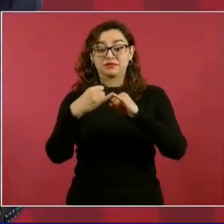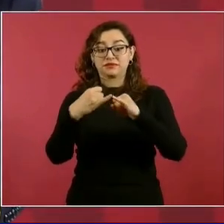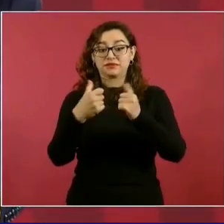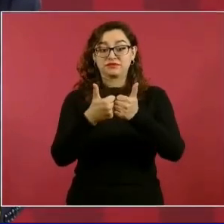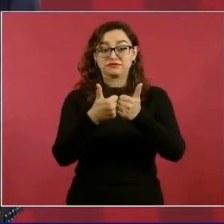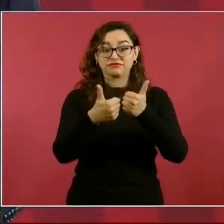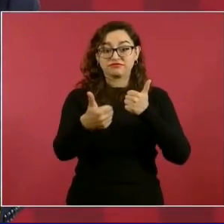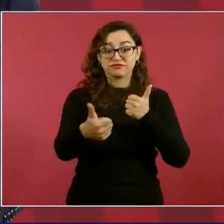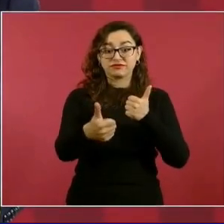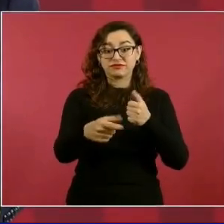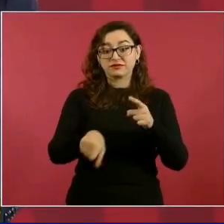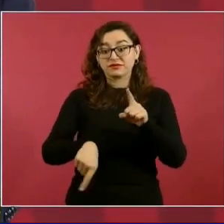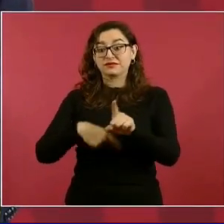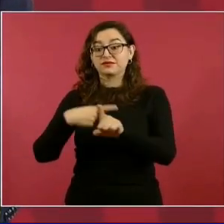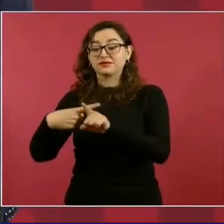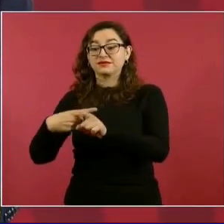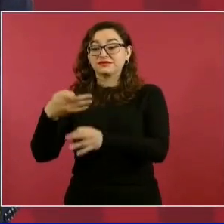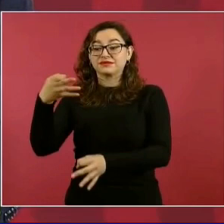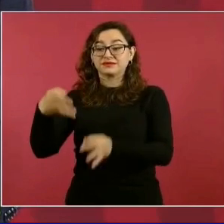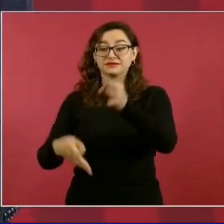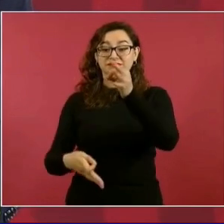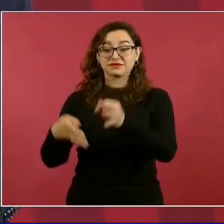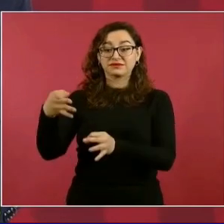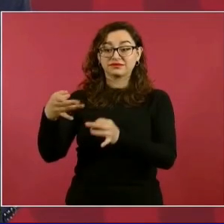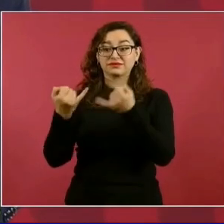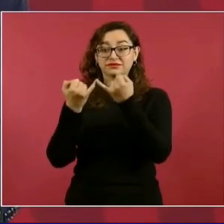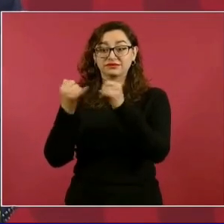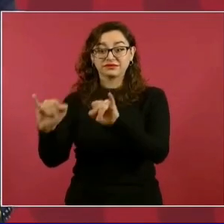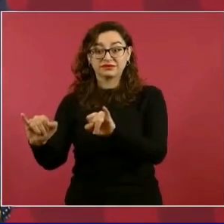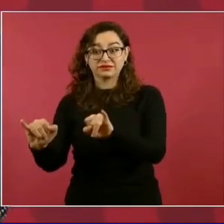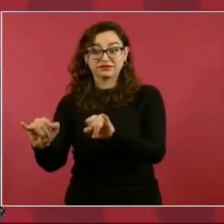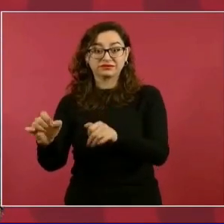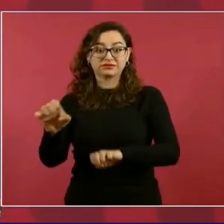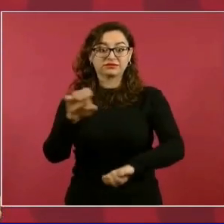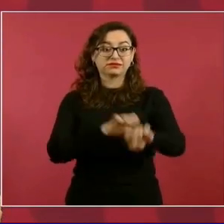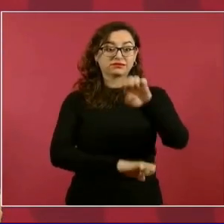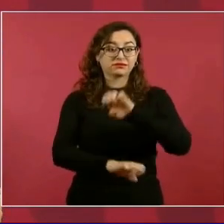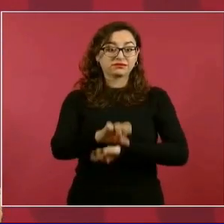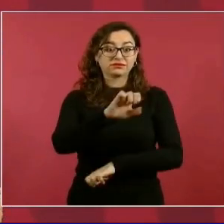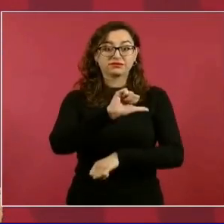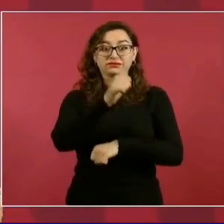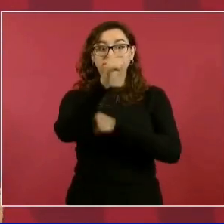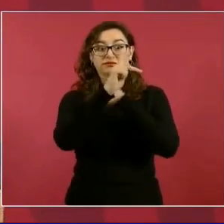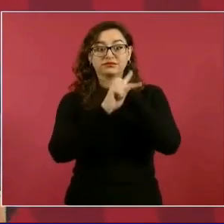para proteger empresas extranjeras y para